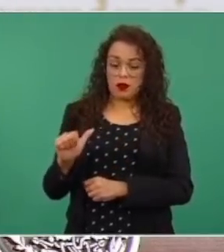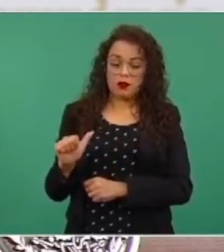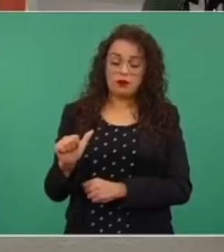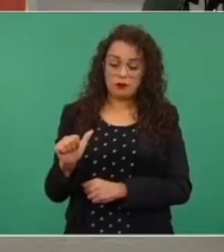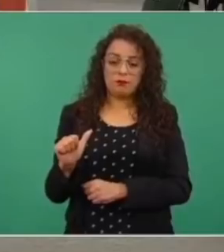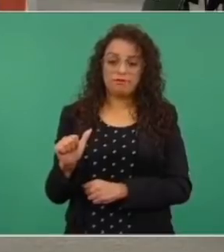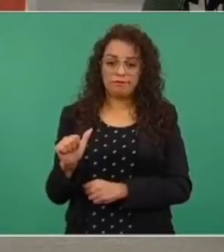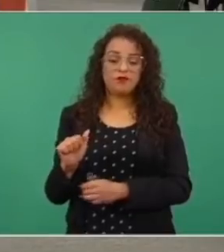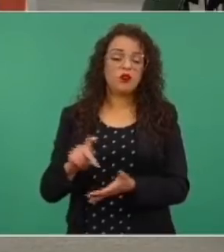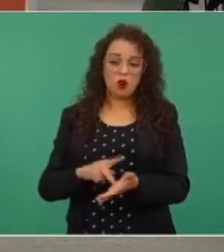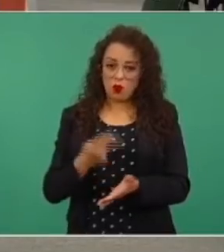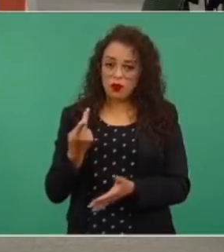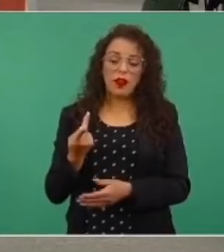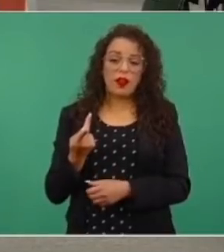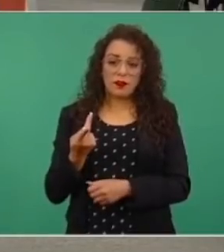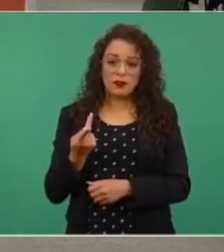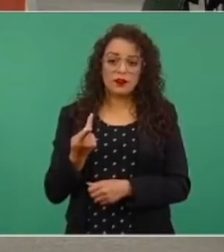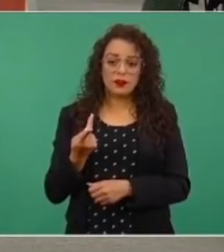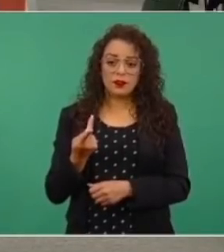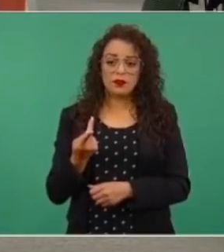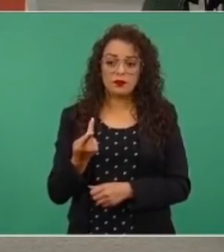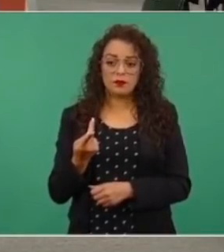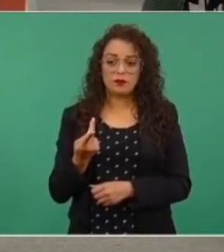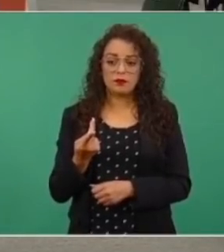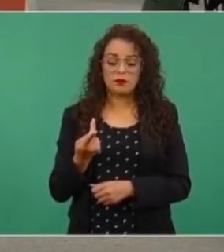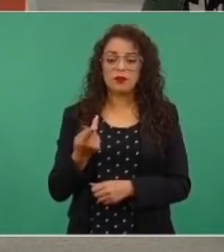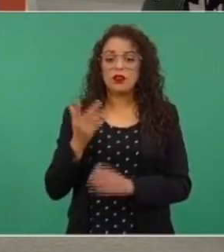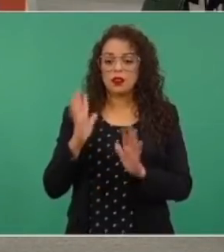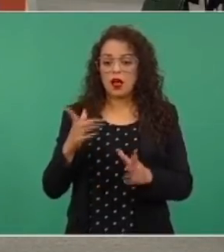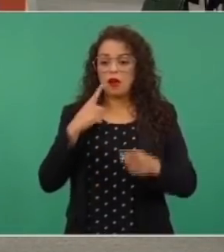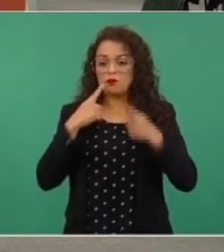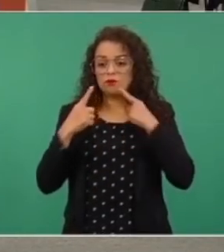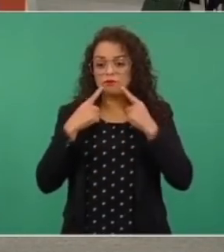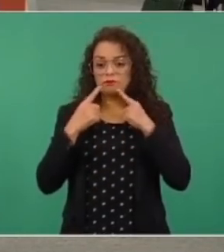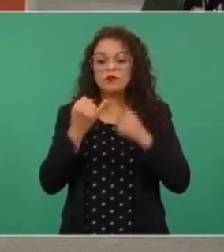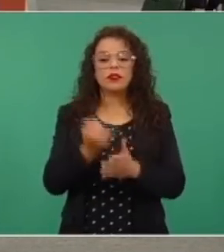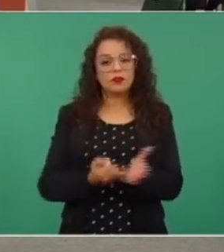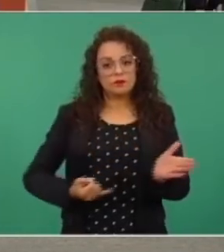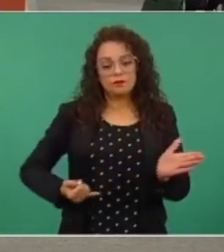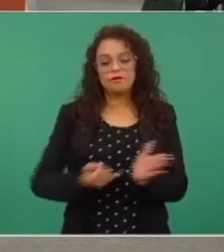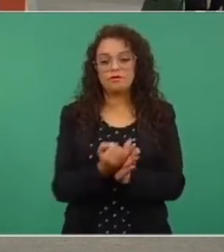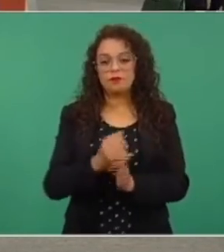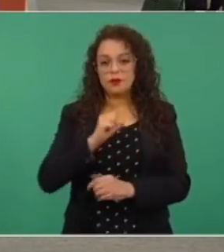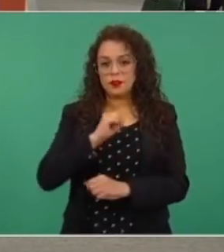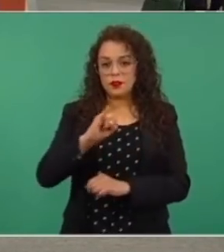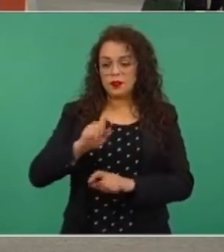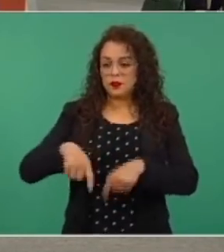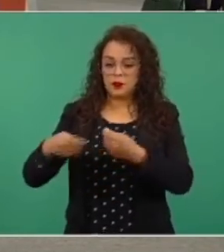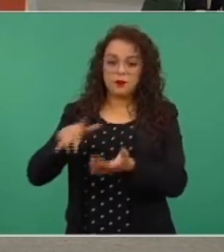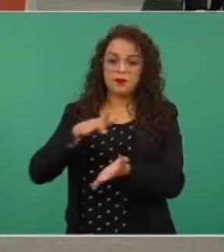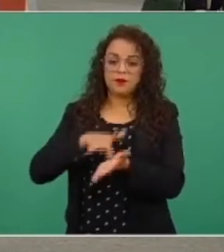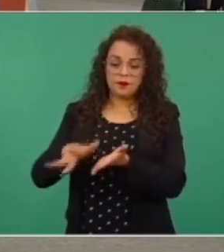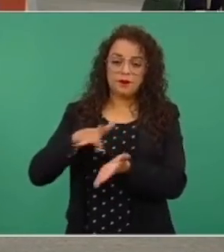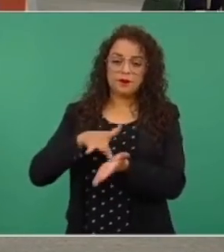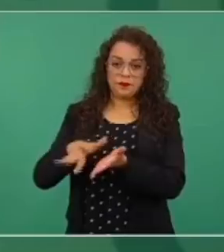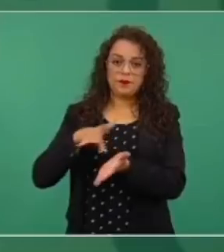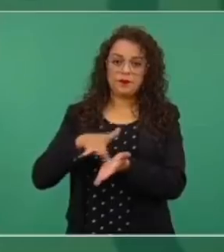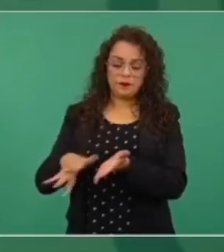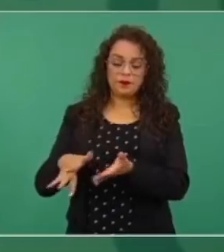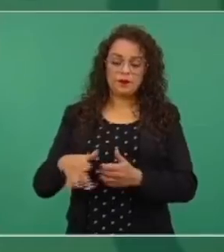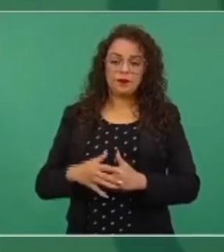Ya se tomó la decisión de apoyar y es muy